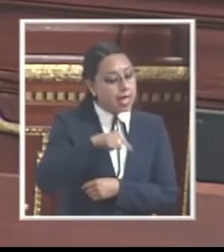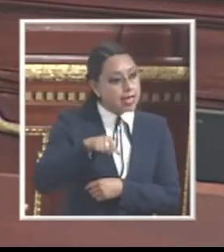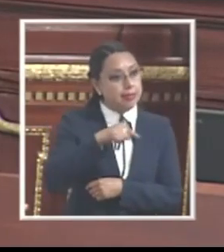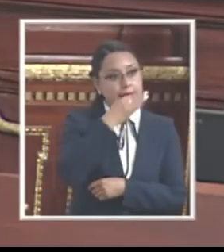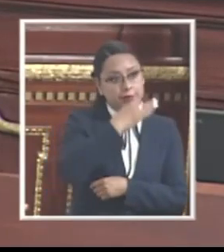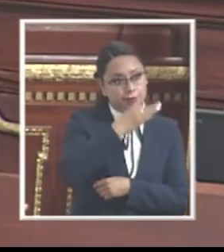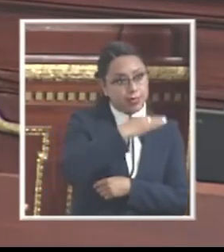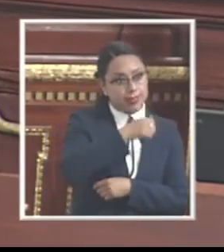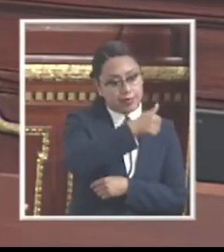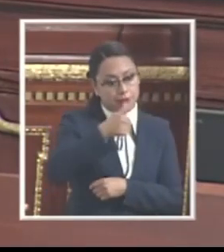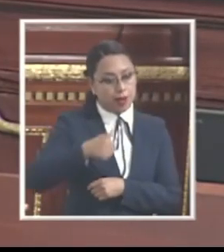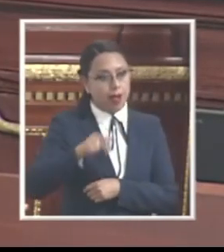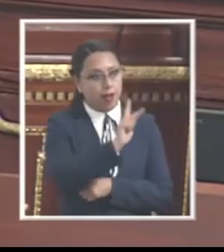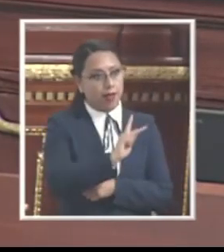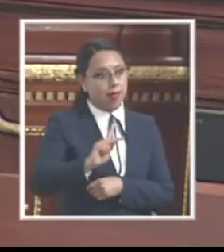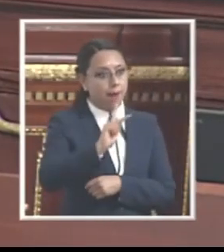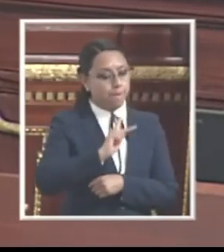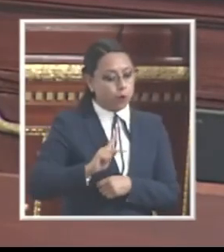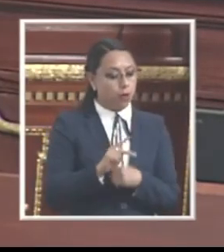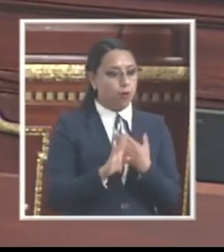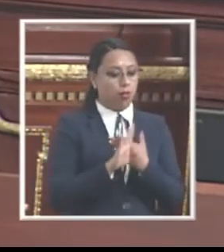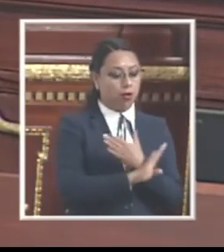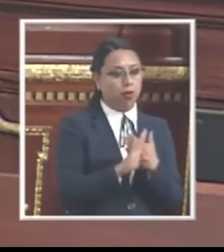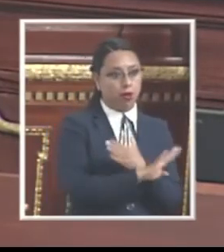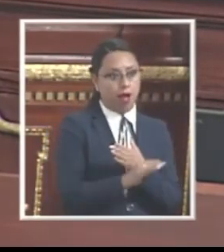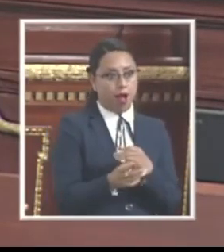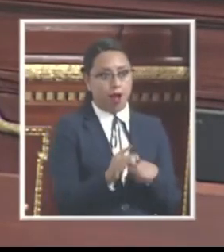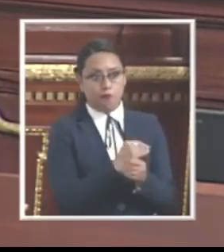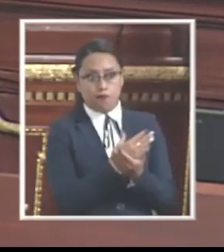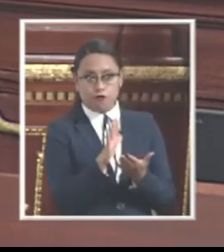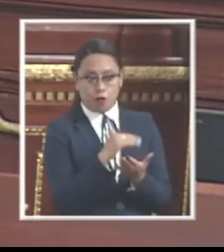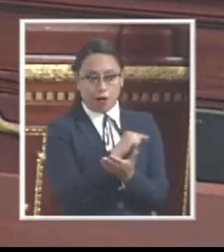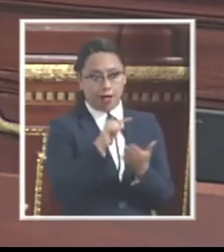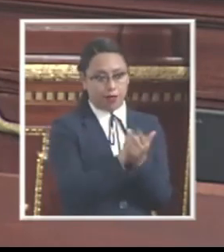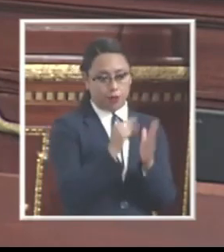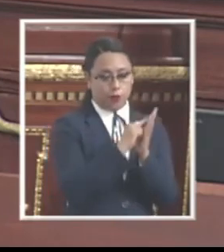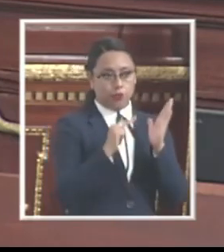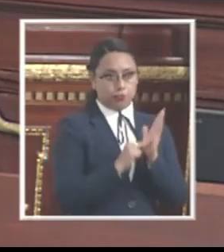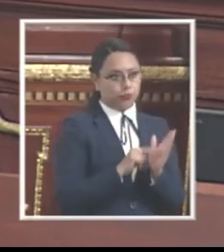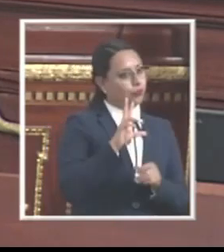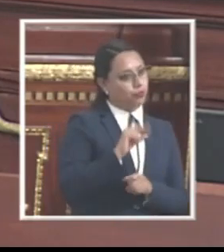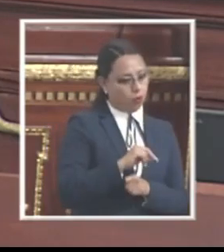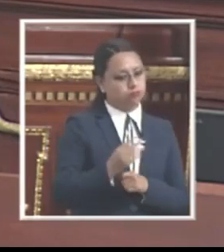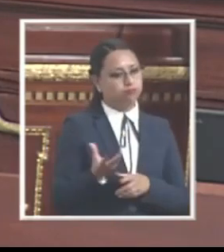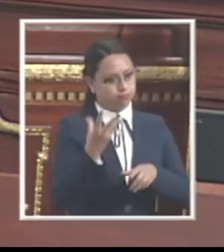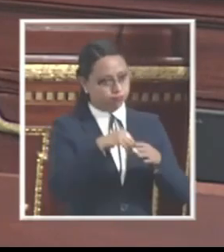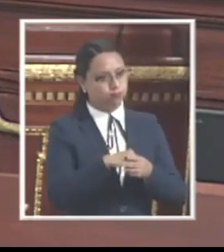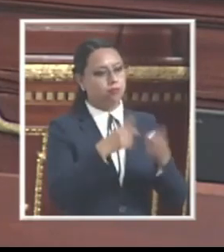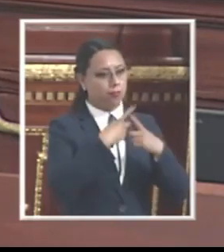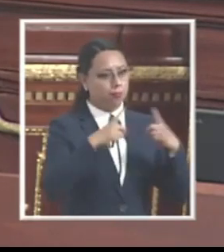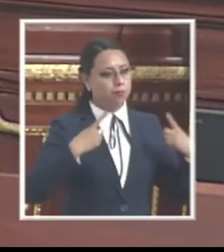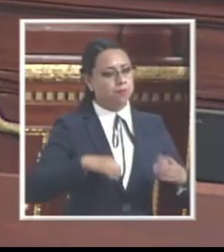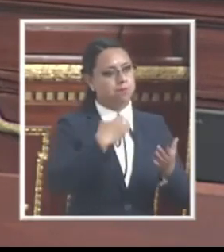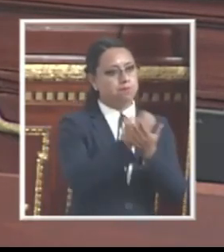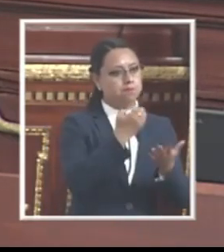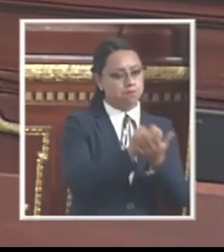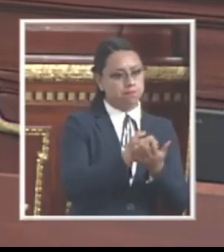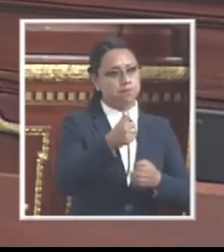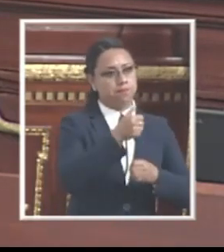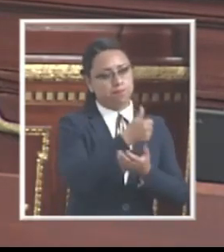deben estar ausentes de nuestro marco normativo y menos dejar de ser factor del desarrollo económico de la ciudad